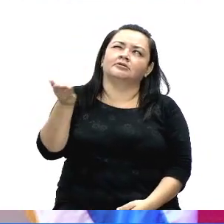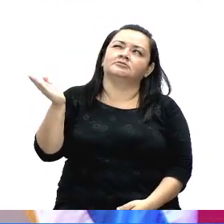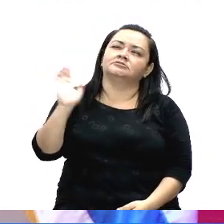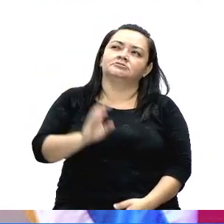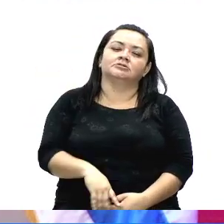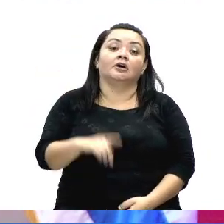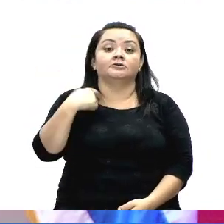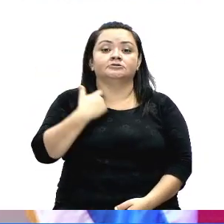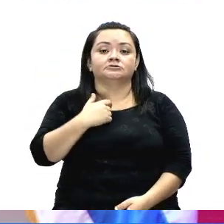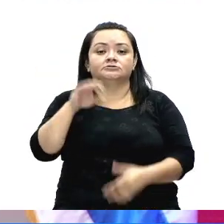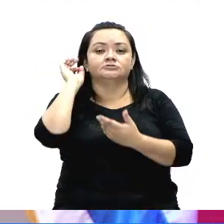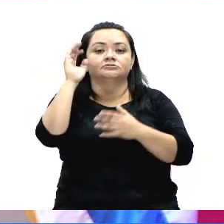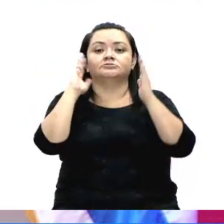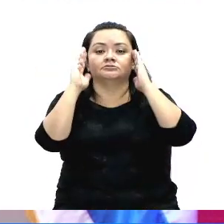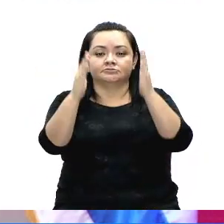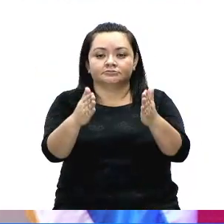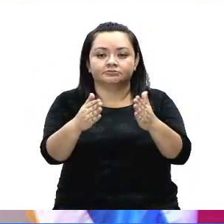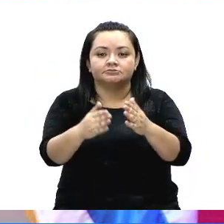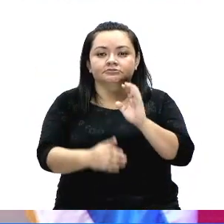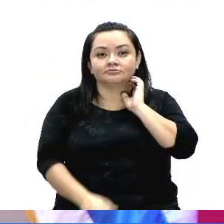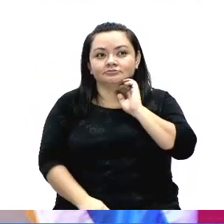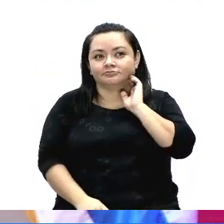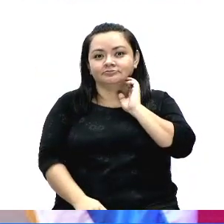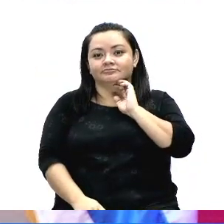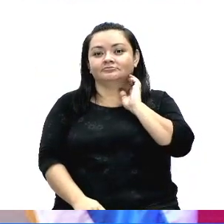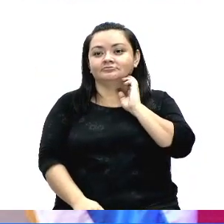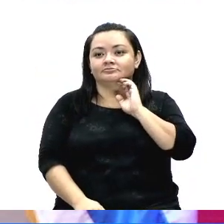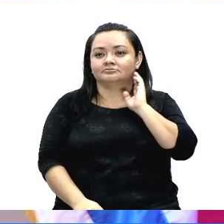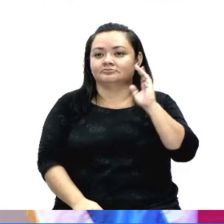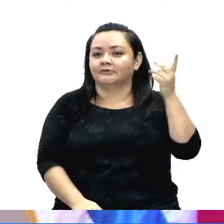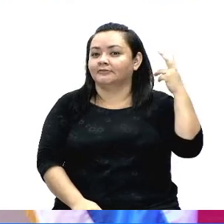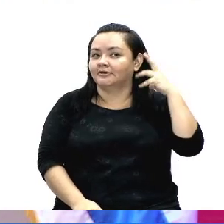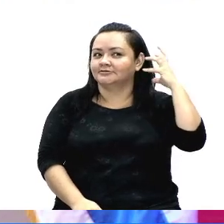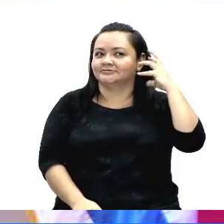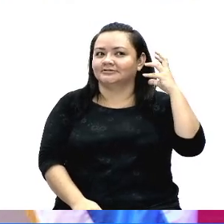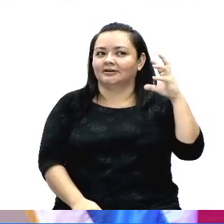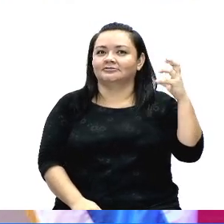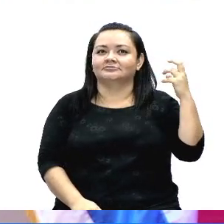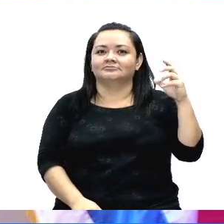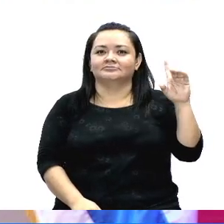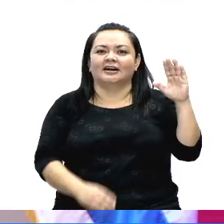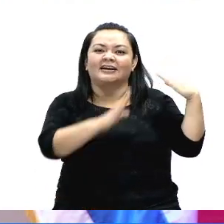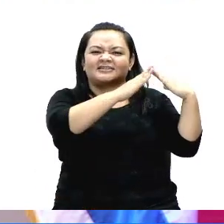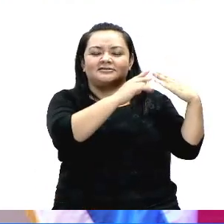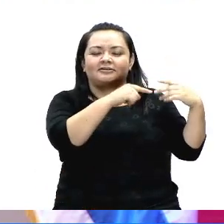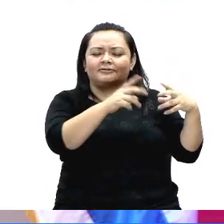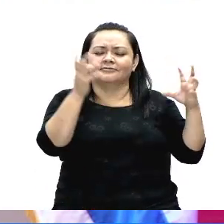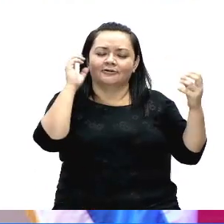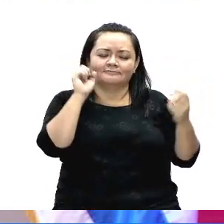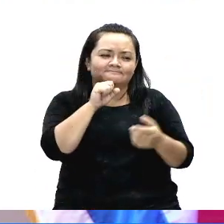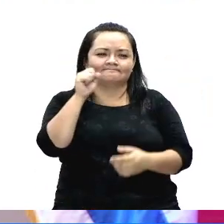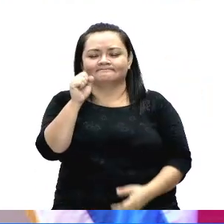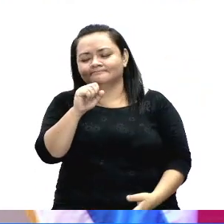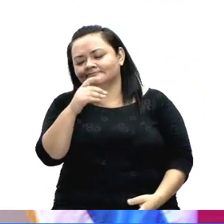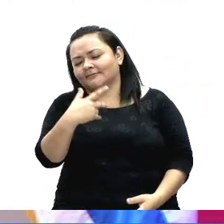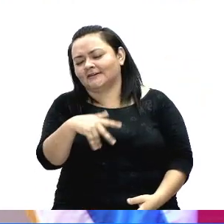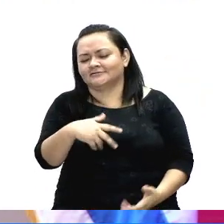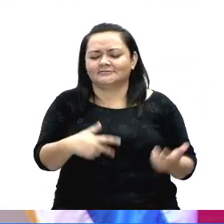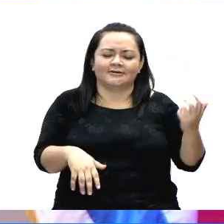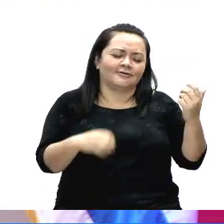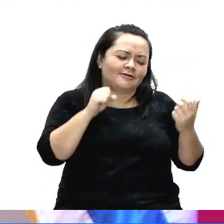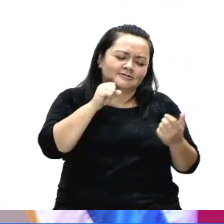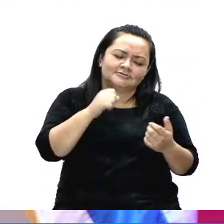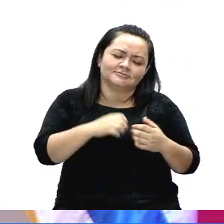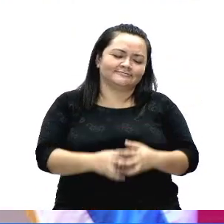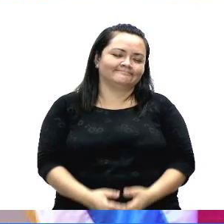uno está en el culto ahí en la casa pero repente el vecino puso una de aquellas que nos acuerdan que otro año y hace ahí de cuántas cosas no es